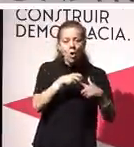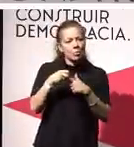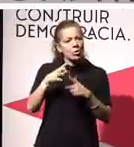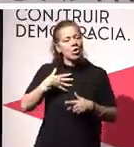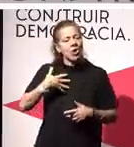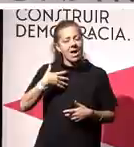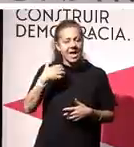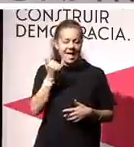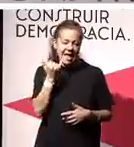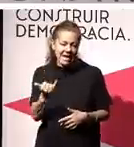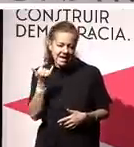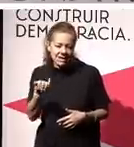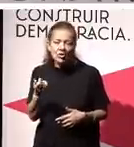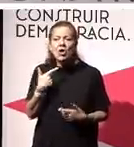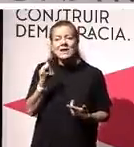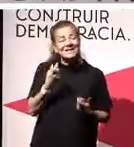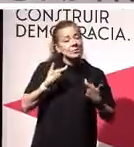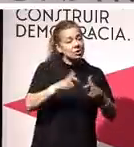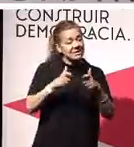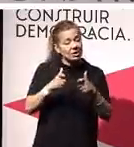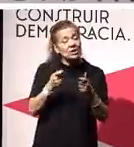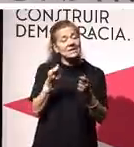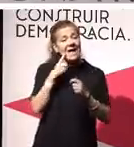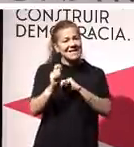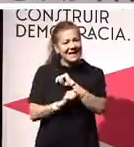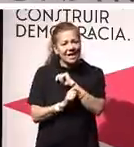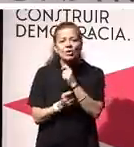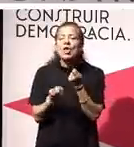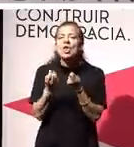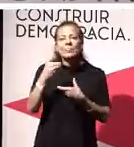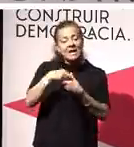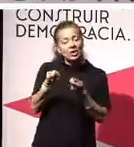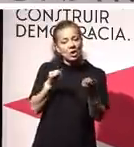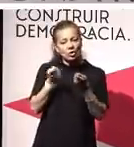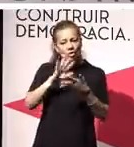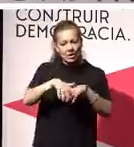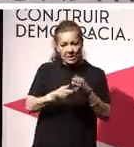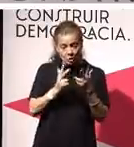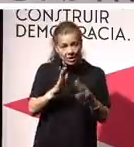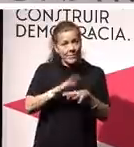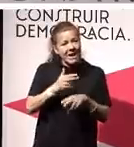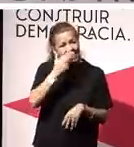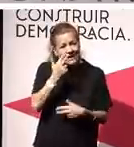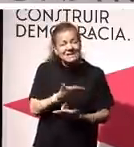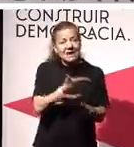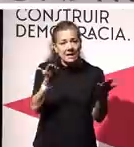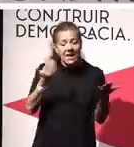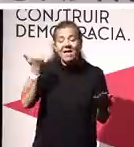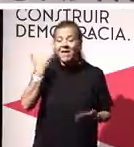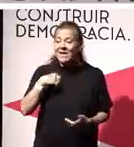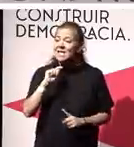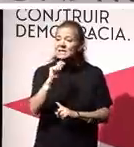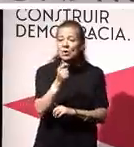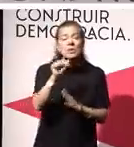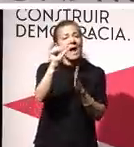eléctrico. Necesitamos los sectores estratégicos bajo control democrático, al servicio del interés general y que se cumpla de una vez por todas